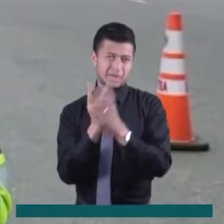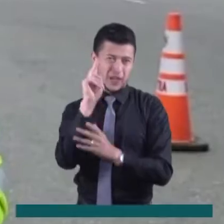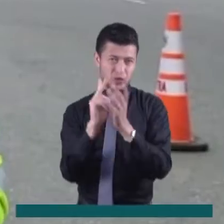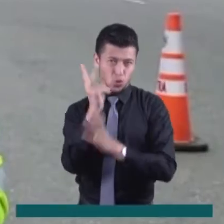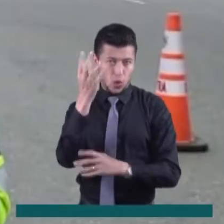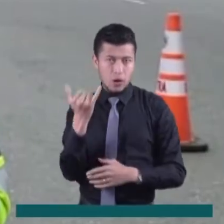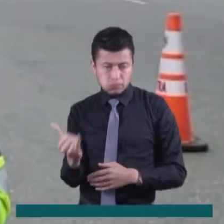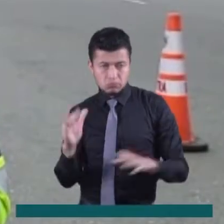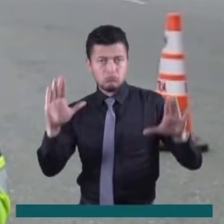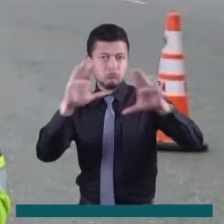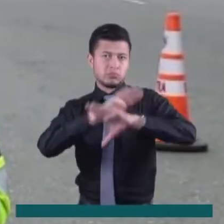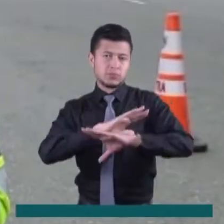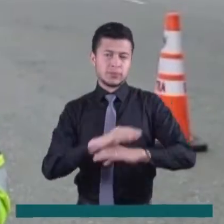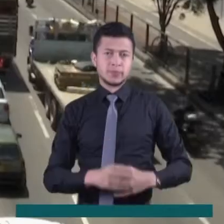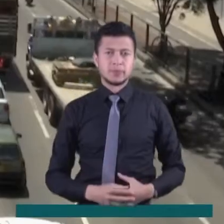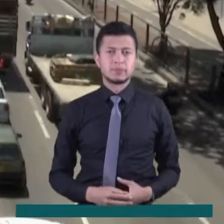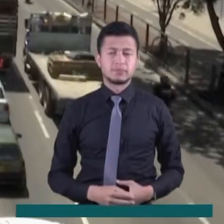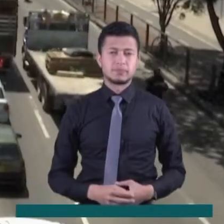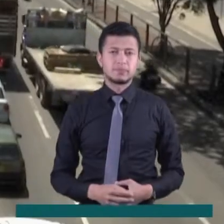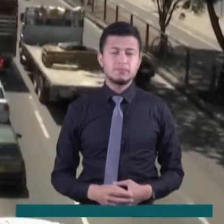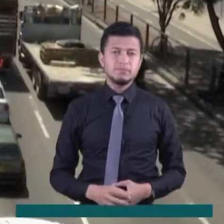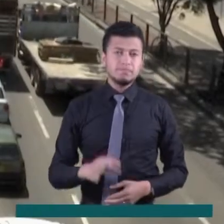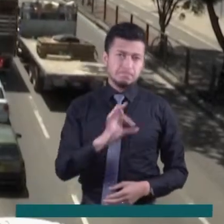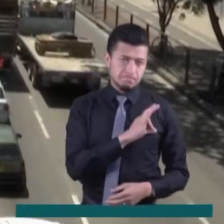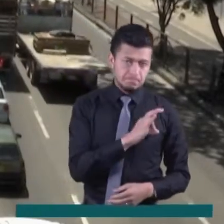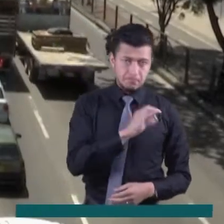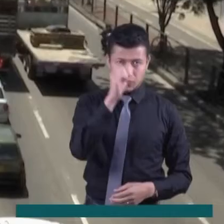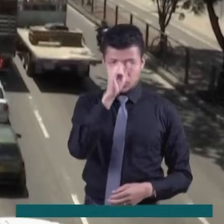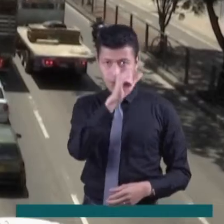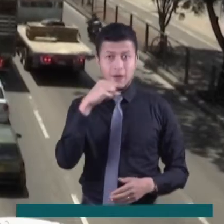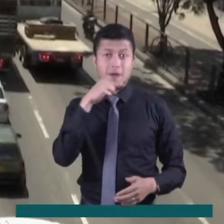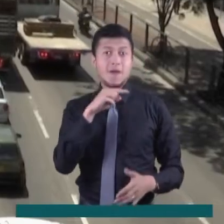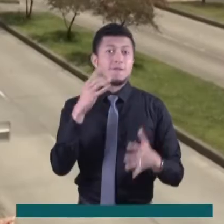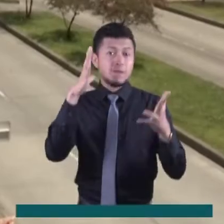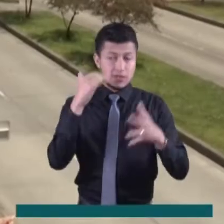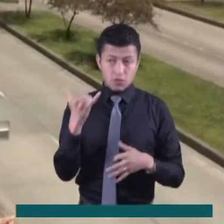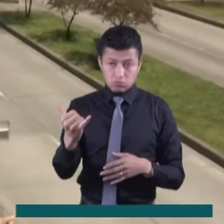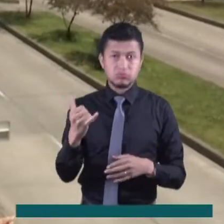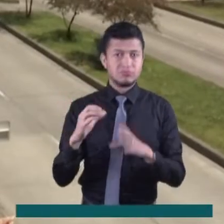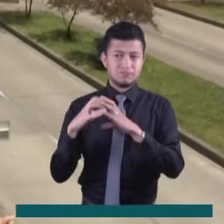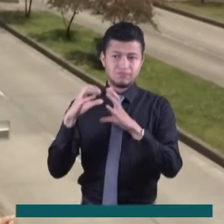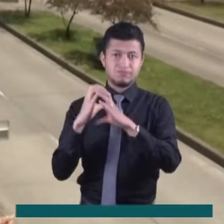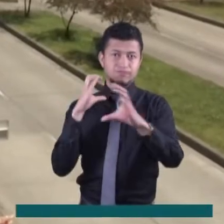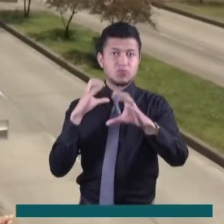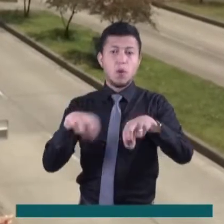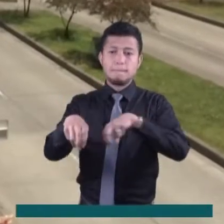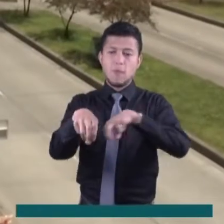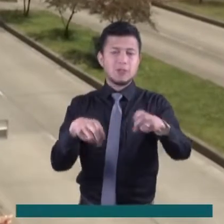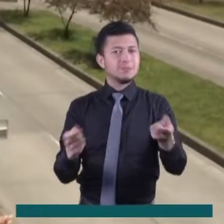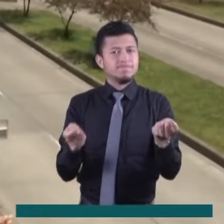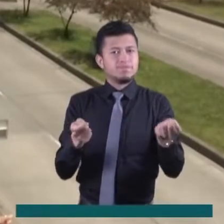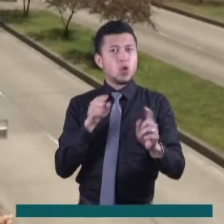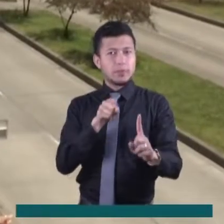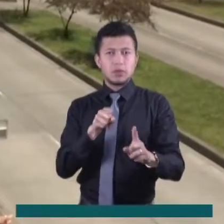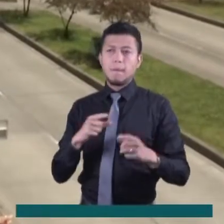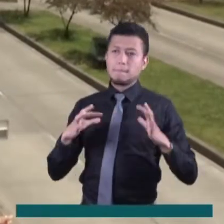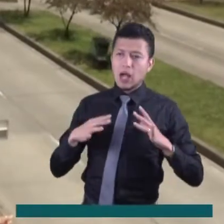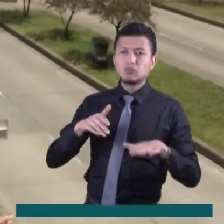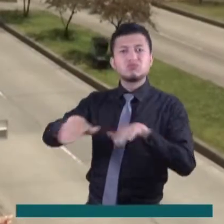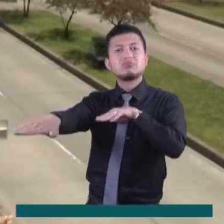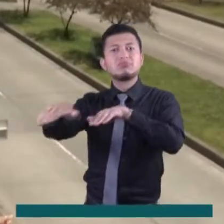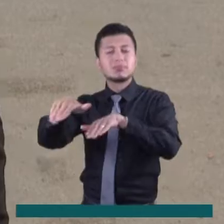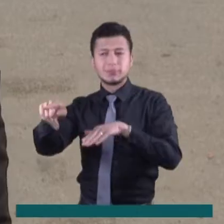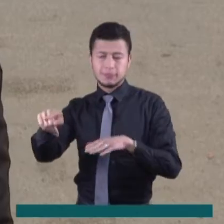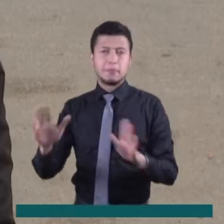era verduras tipo pimentón. Durante el fin de semana y lunes festivo, los vehículos de carga tendrán restricción de movilidad para mejorar los recorridos de